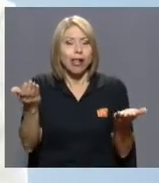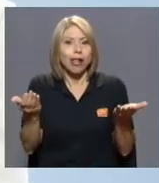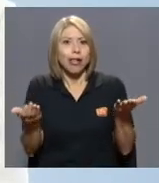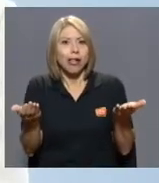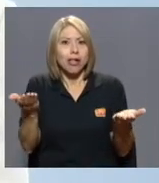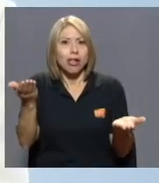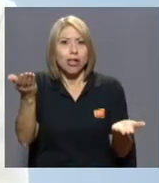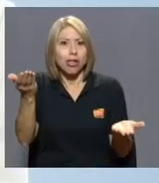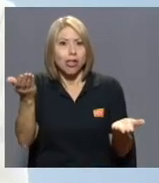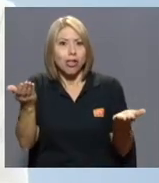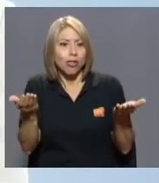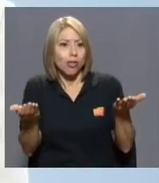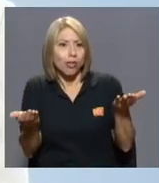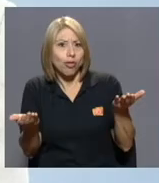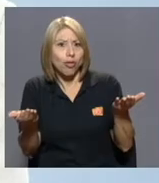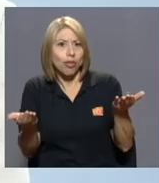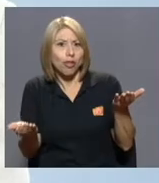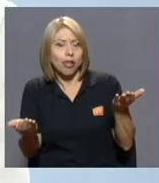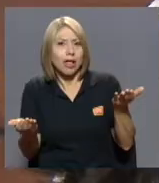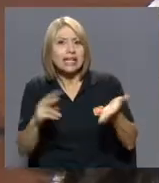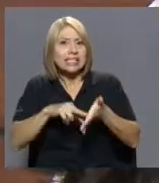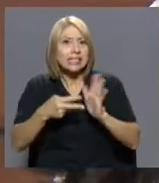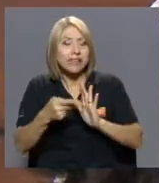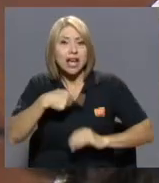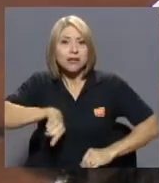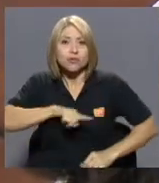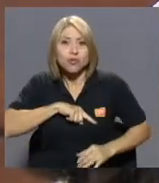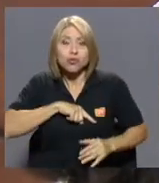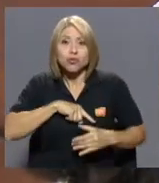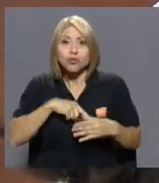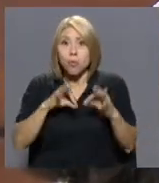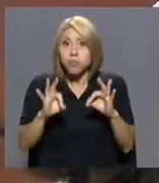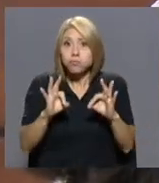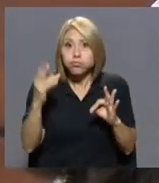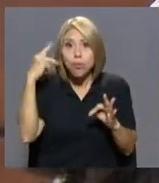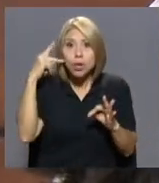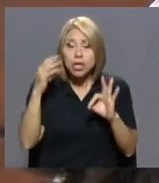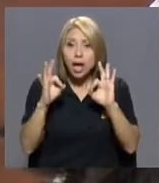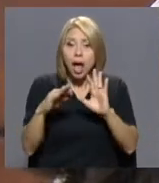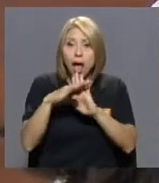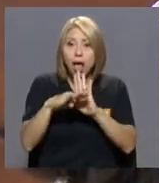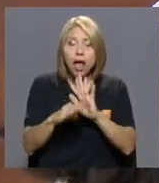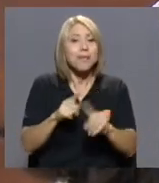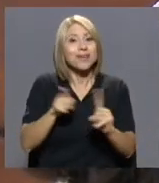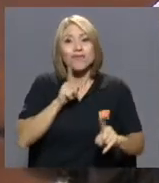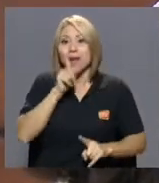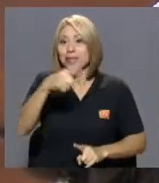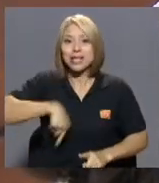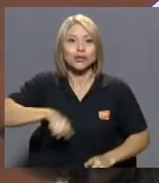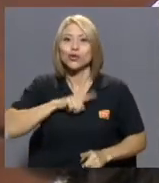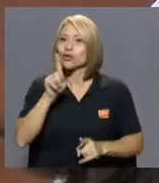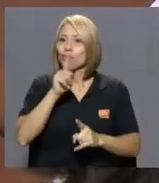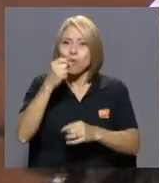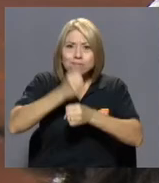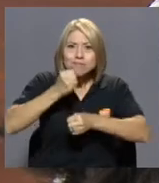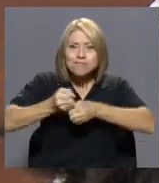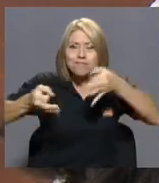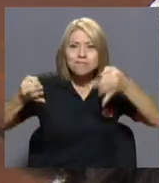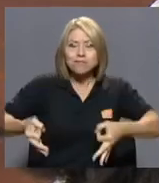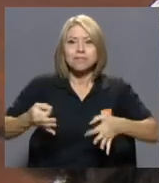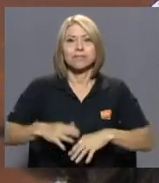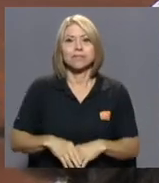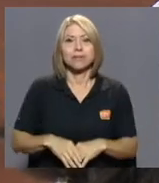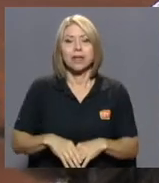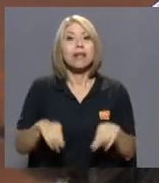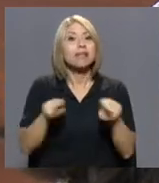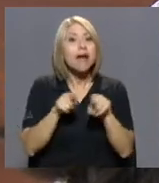es que a pesar de que tengamos una política, no estamos haciendo lo suficiente, no estamos haciendo la suficiente inversión. De hecho, escuchando las inserciones, creo que